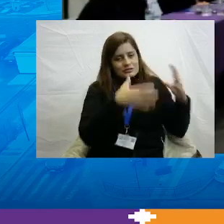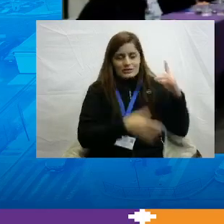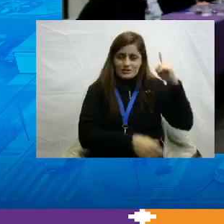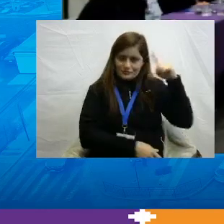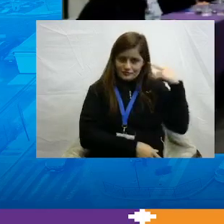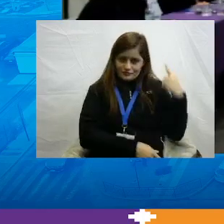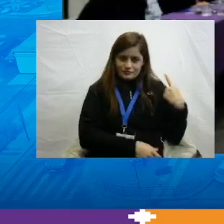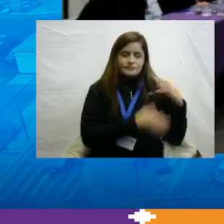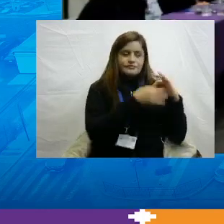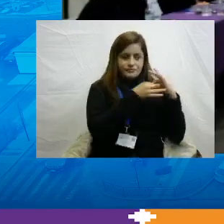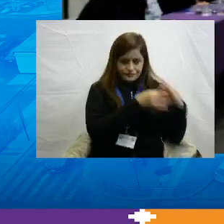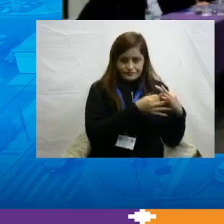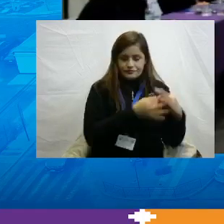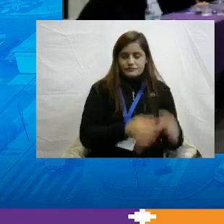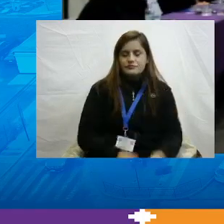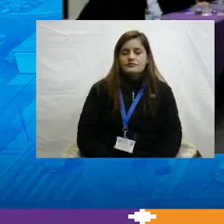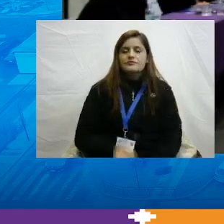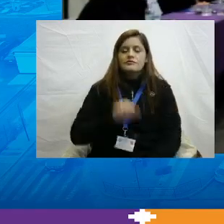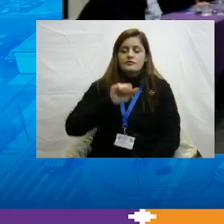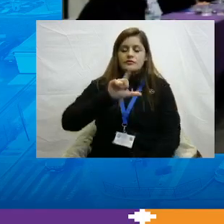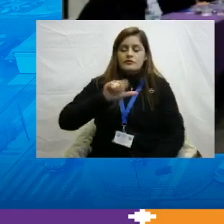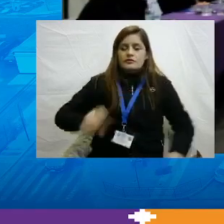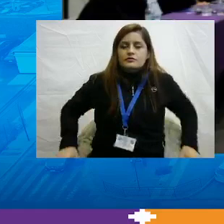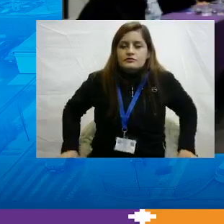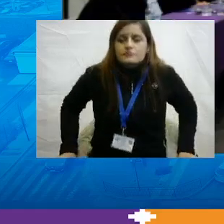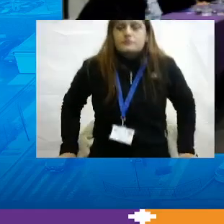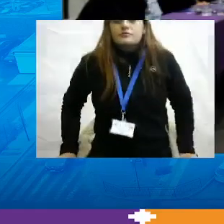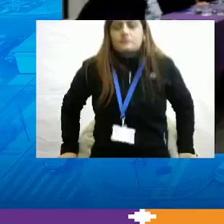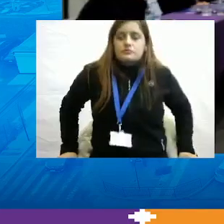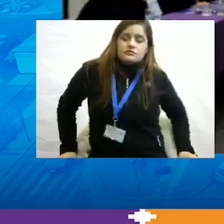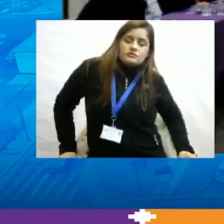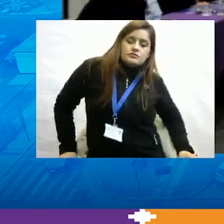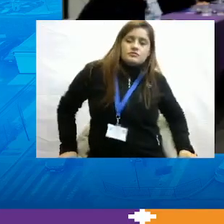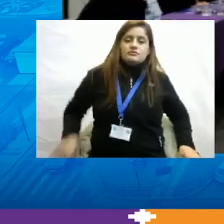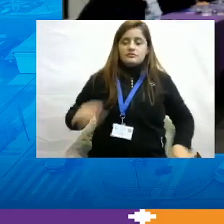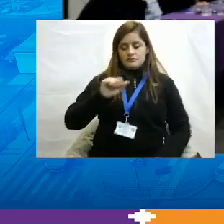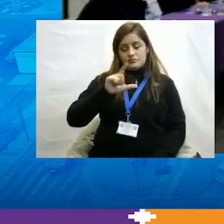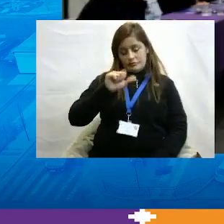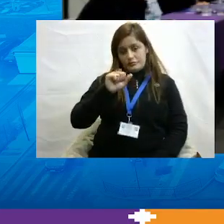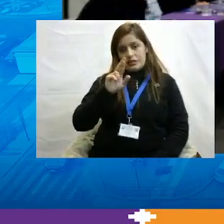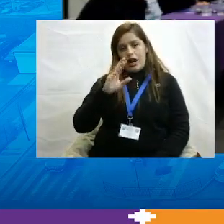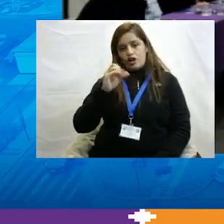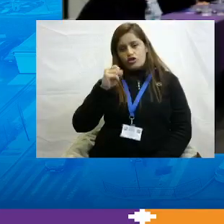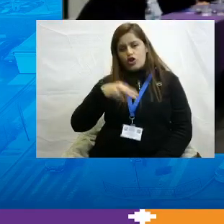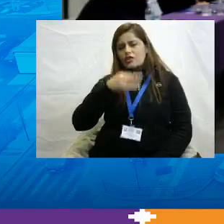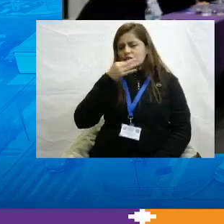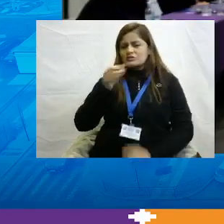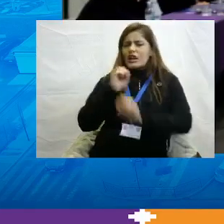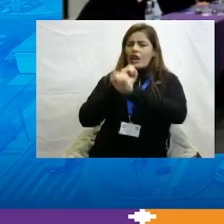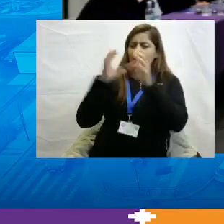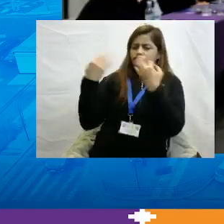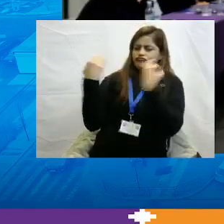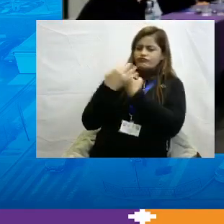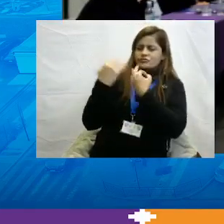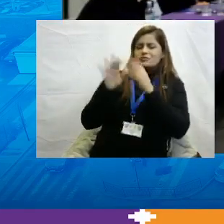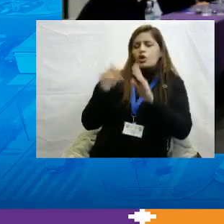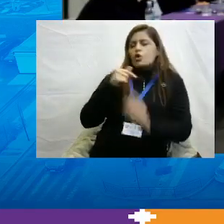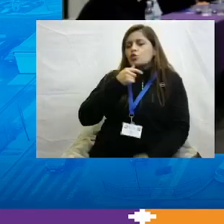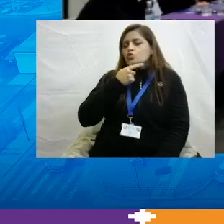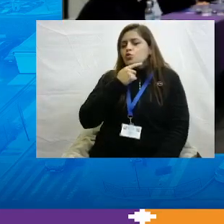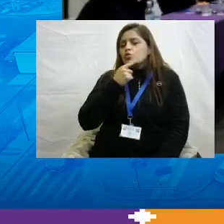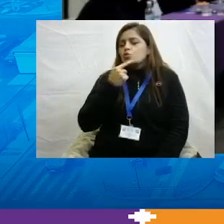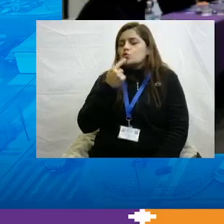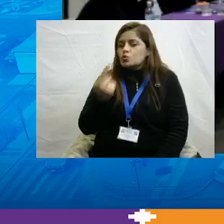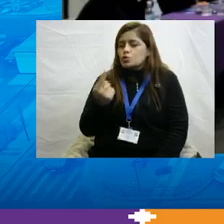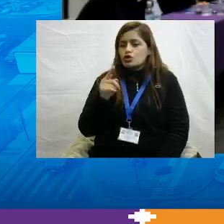Larcón. Gracias, alcaldesa. Saludar la presentación, fue bastante clara, pero tengo una consulta. Respecto a la segunda sede de